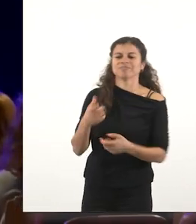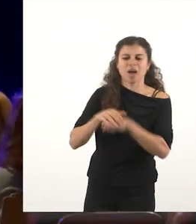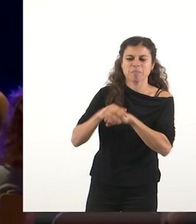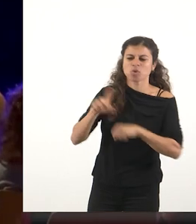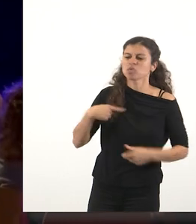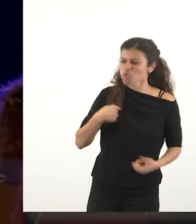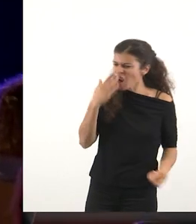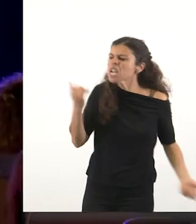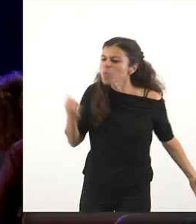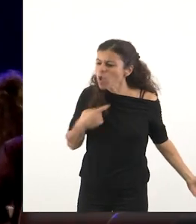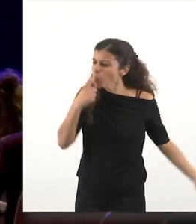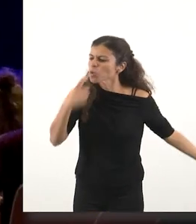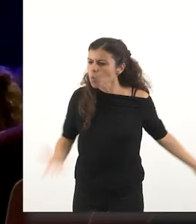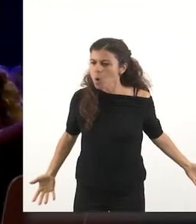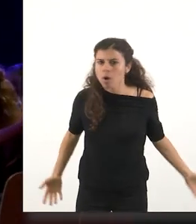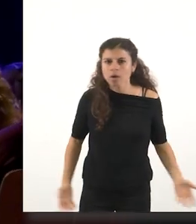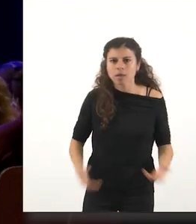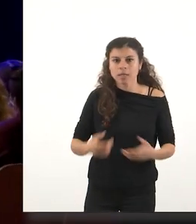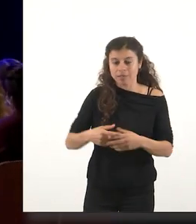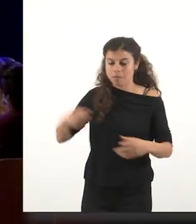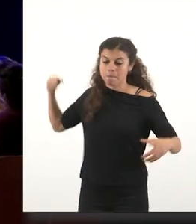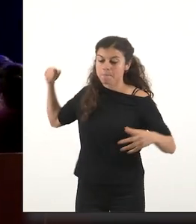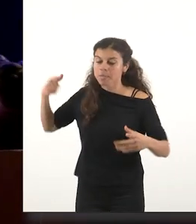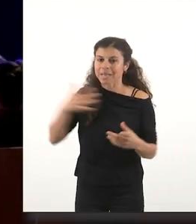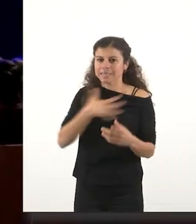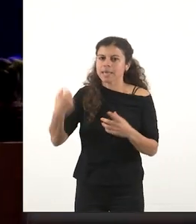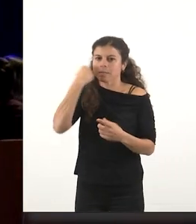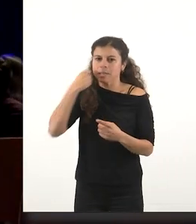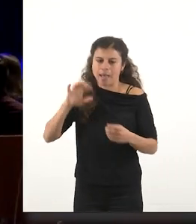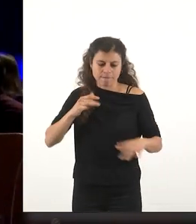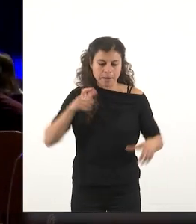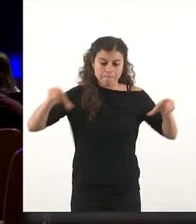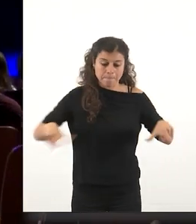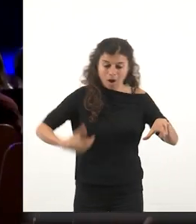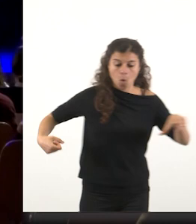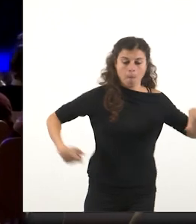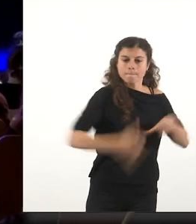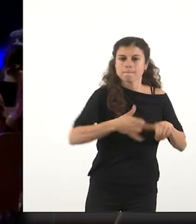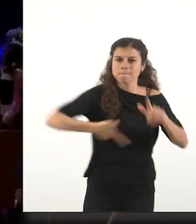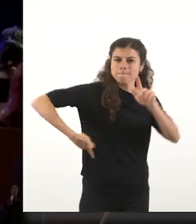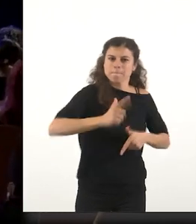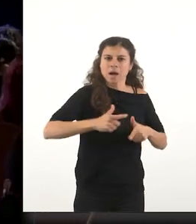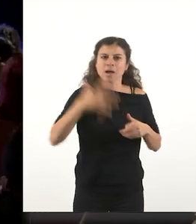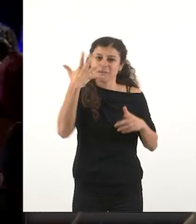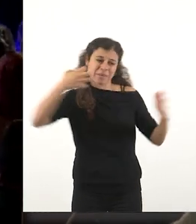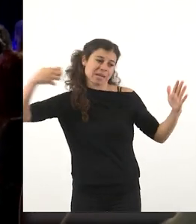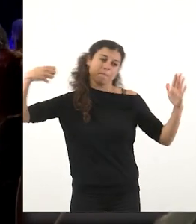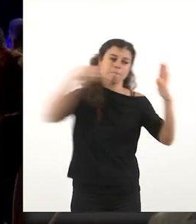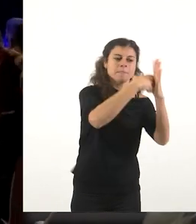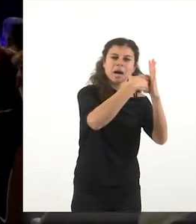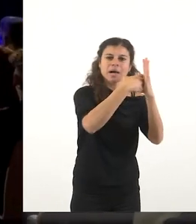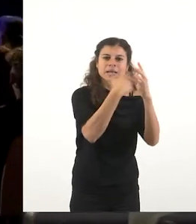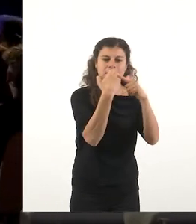dedo! Tira el teléfono al suelo por no partirme la cara. Golpea el banco en el que estoy sentada por no golpearme a mí. Es capaz de reventarse el nudillo. Lo más paré más próxima,